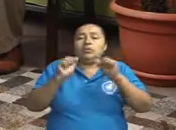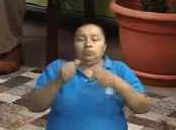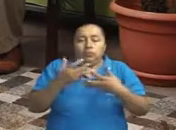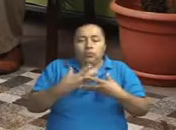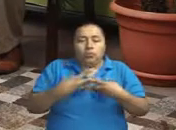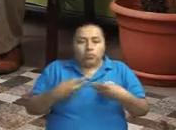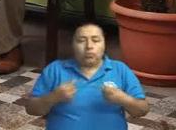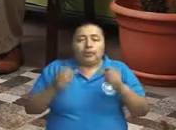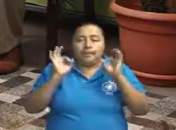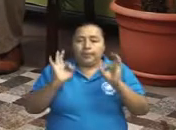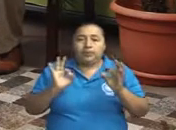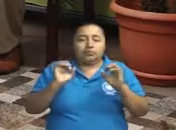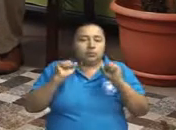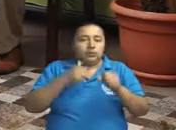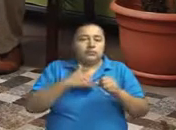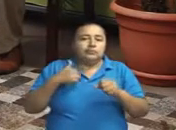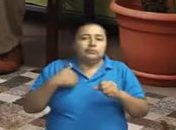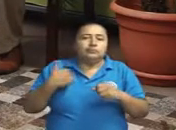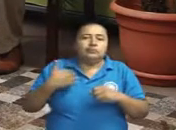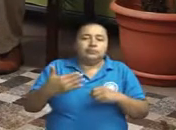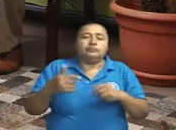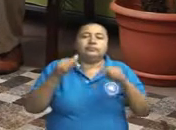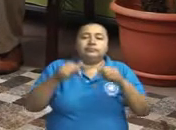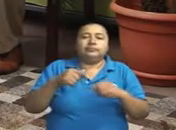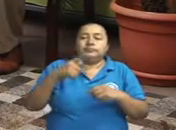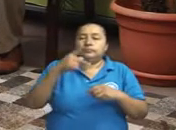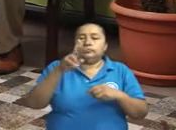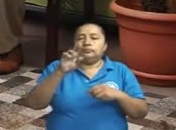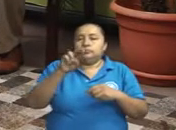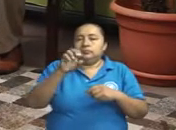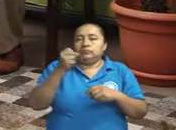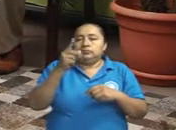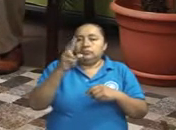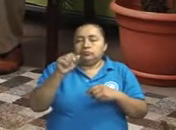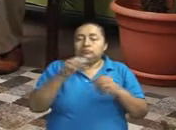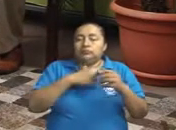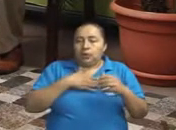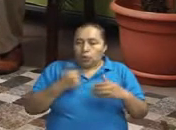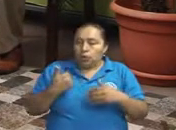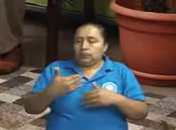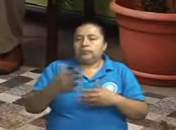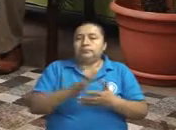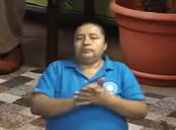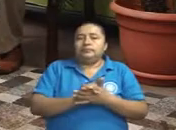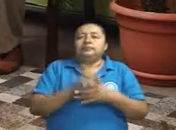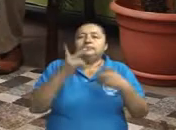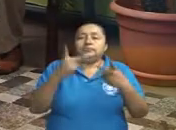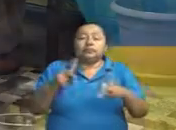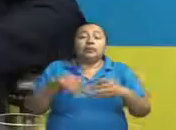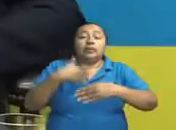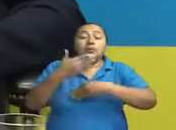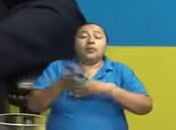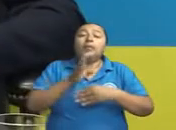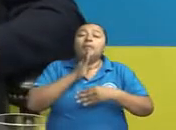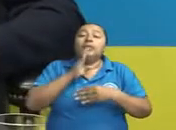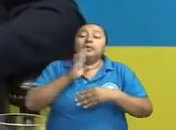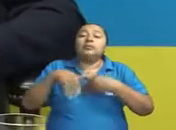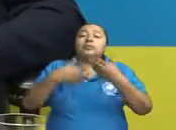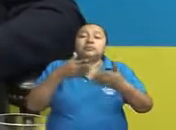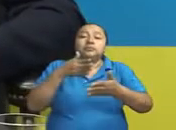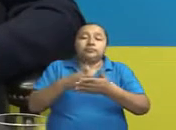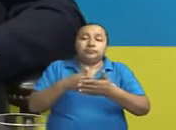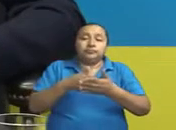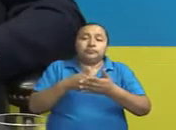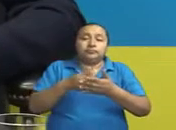tratamiento sea más efectivo y el pronóstico sea mejor. Pues, correctamente. Pero esto lo vamos a estar hablando cuando regresemos de la